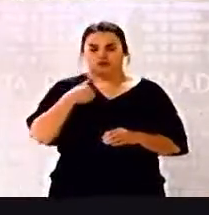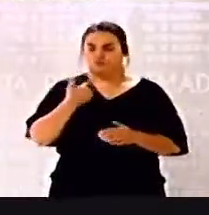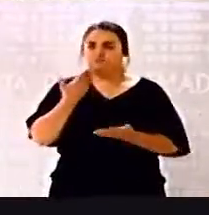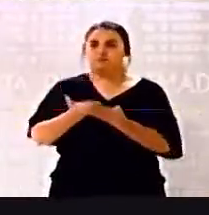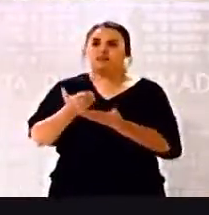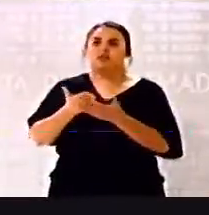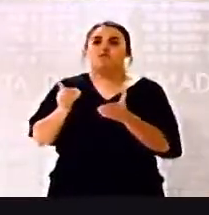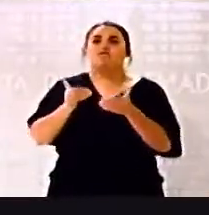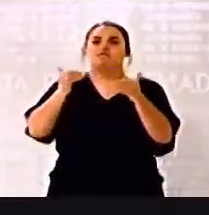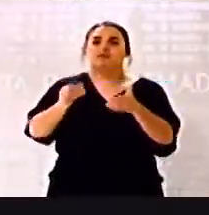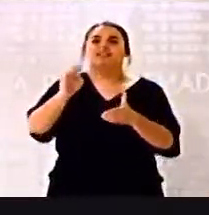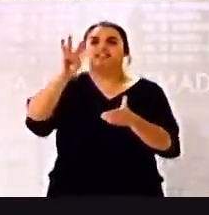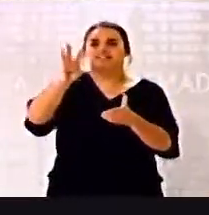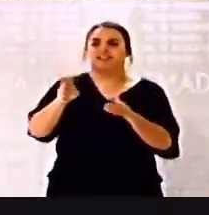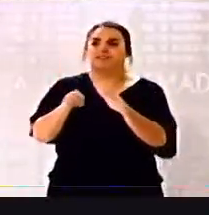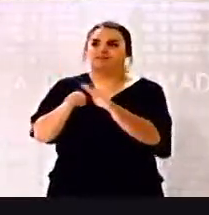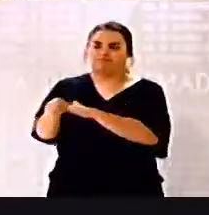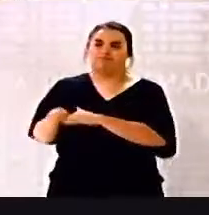fase 3.